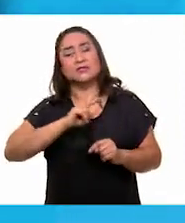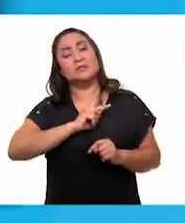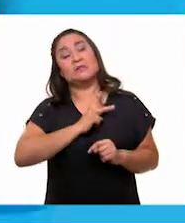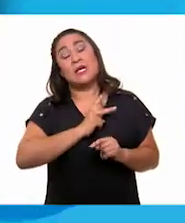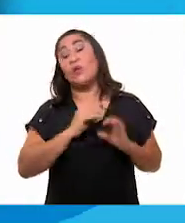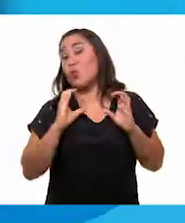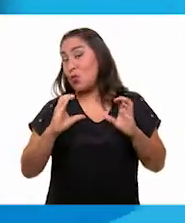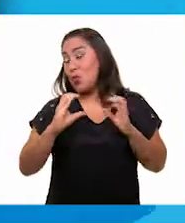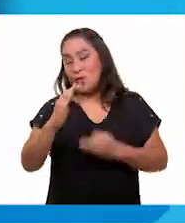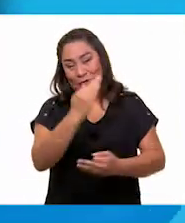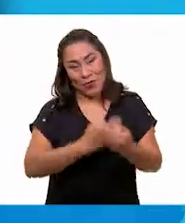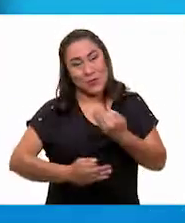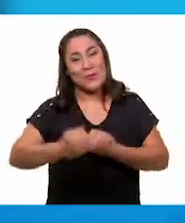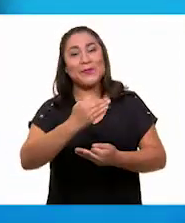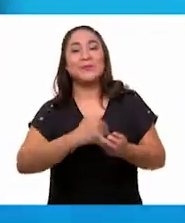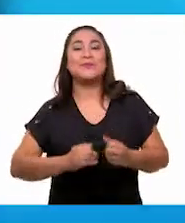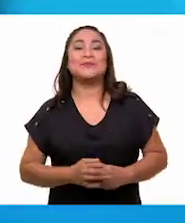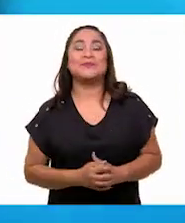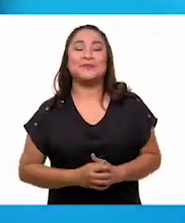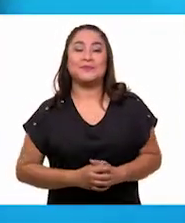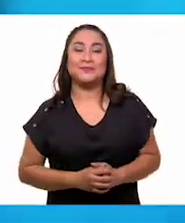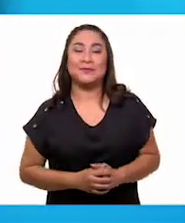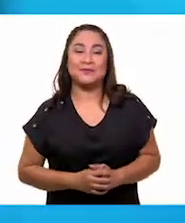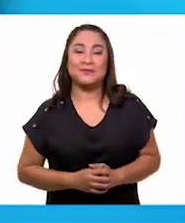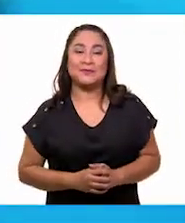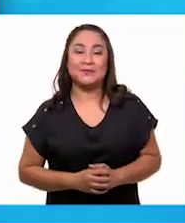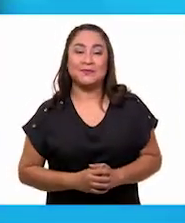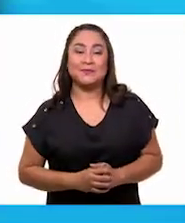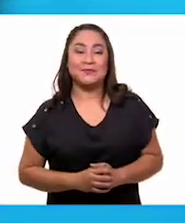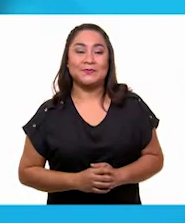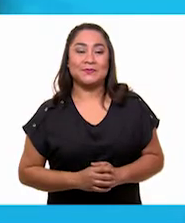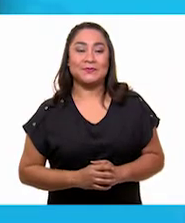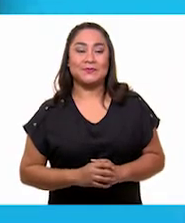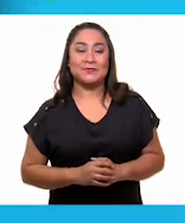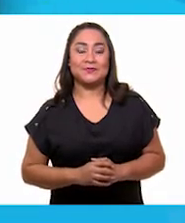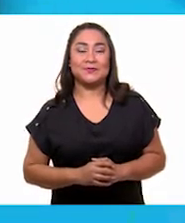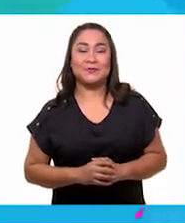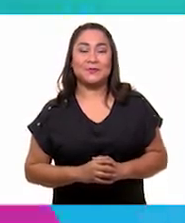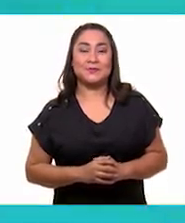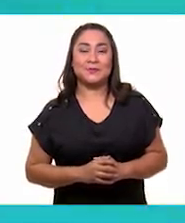virus, cuidándonos los unos a los otros.